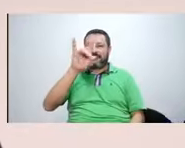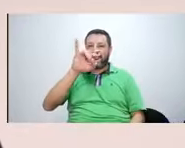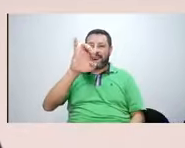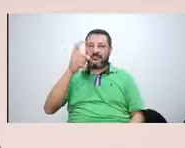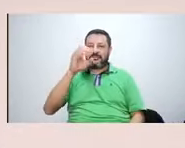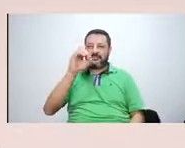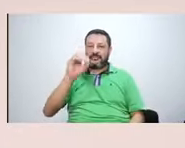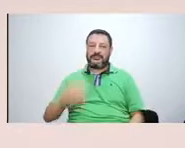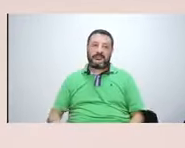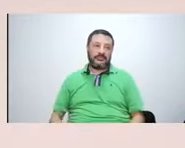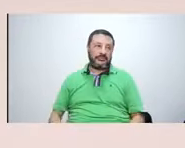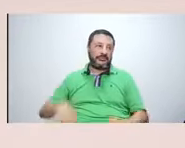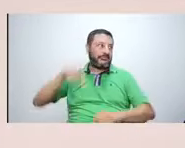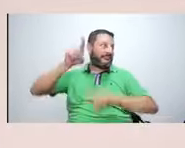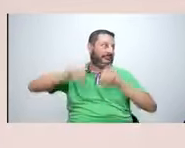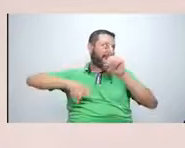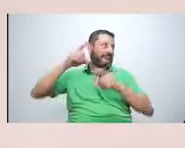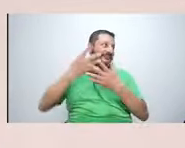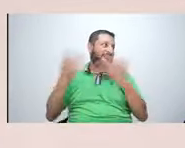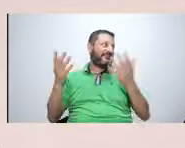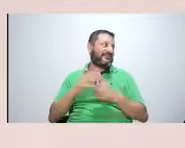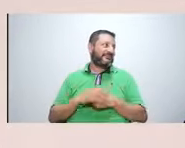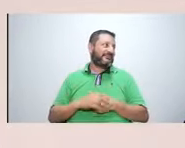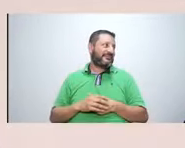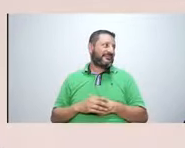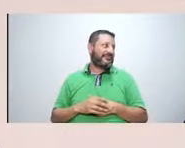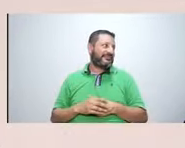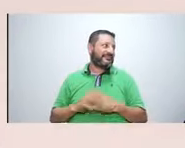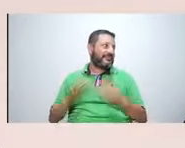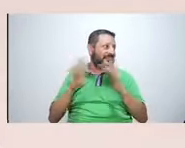a veces el ser